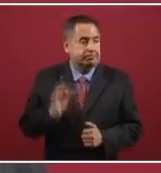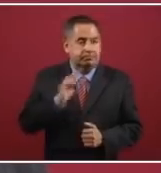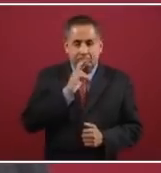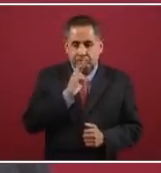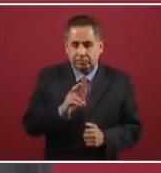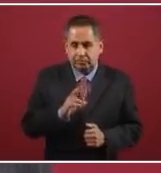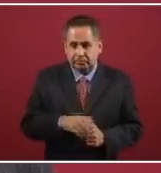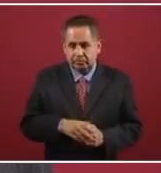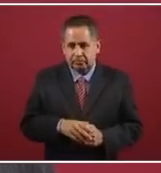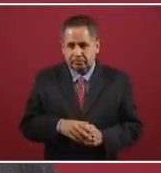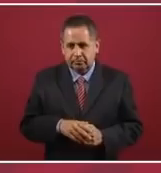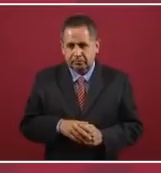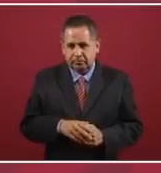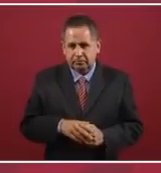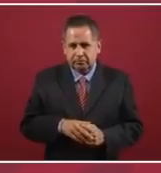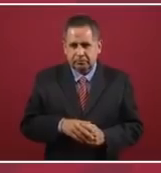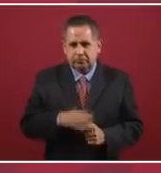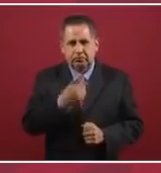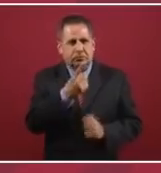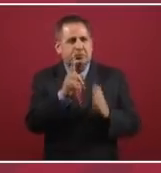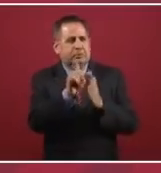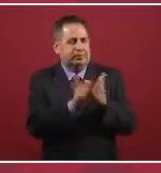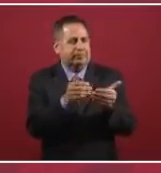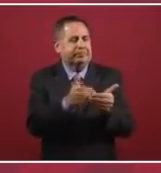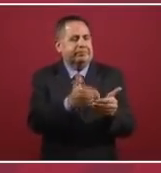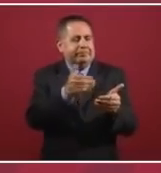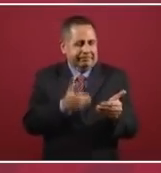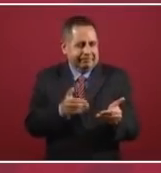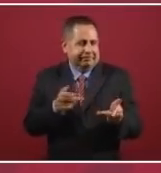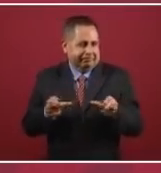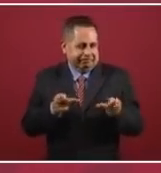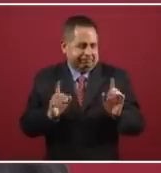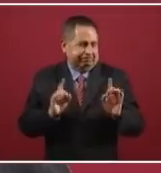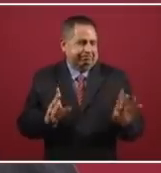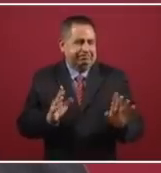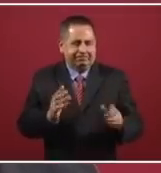vamos a tener un mes antes de lo previsto